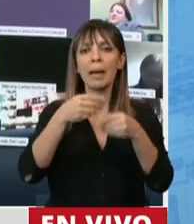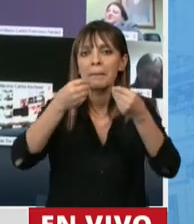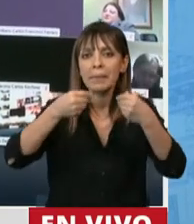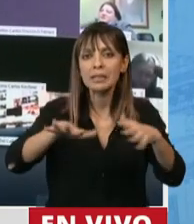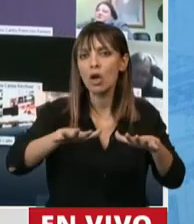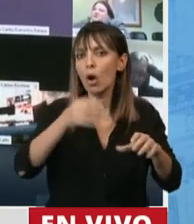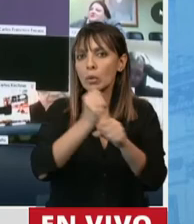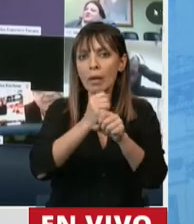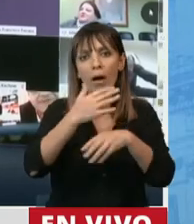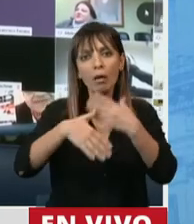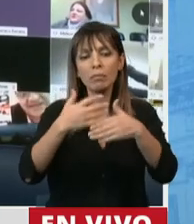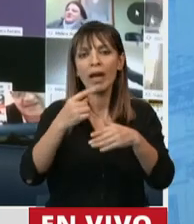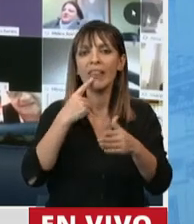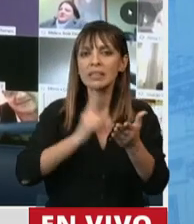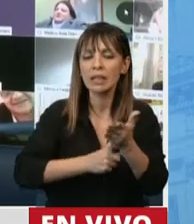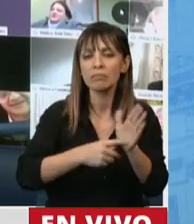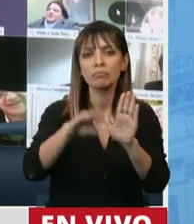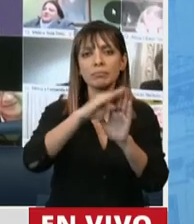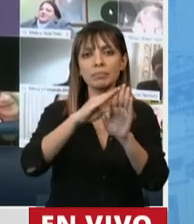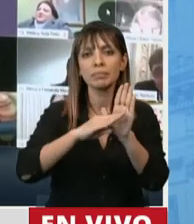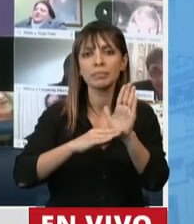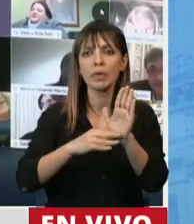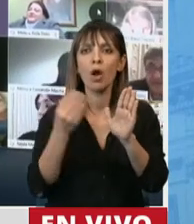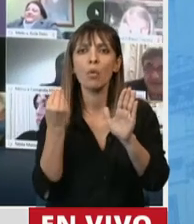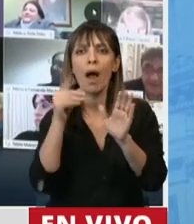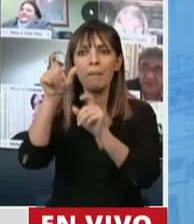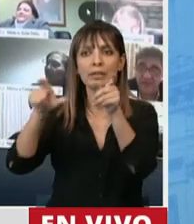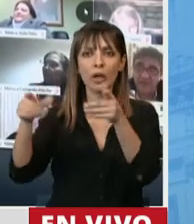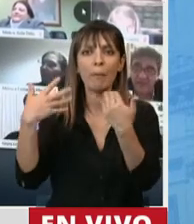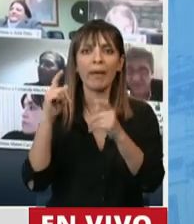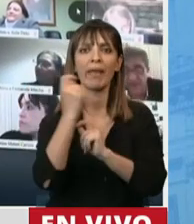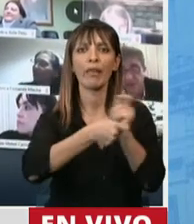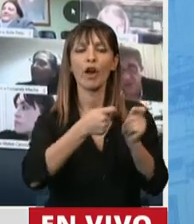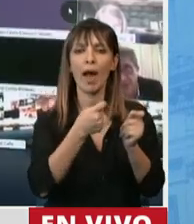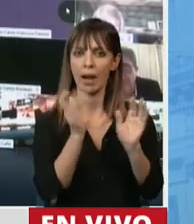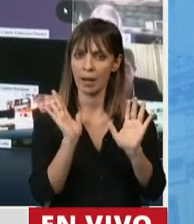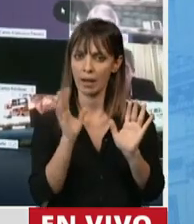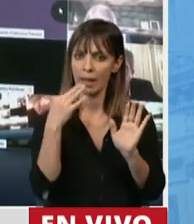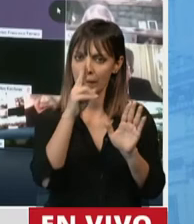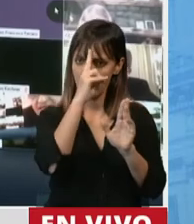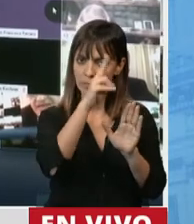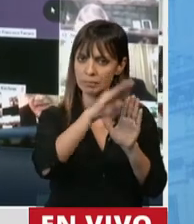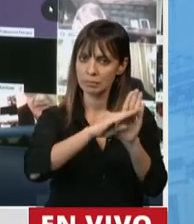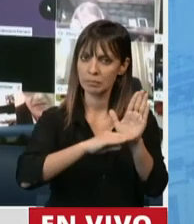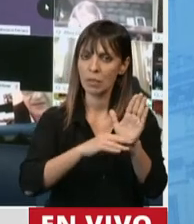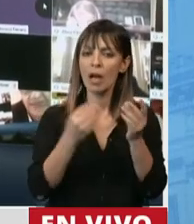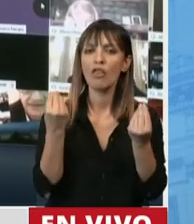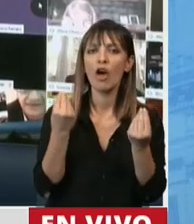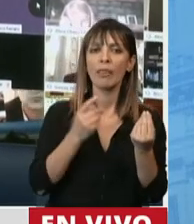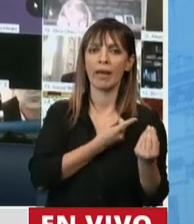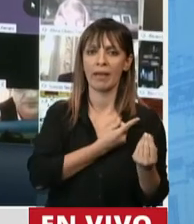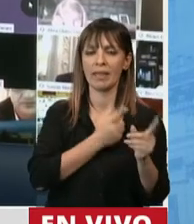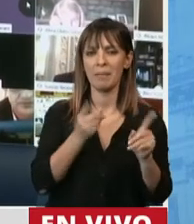las características que debían tener los pacientes para ser donantes y en qué instituciones ese